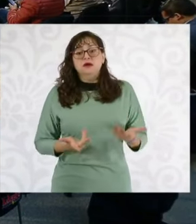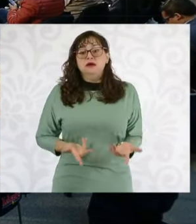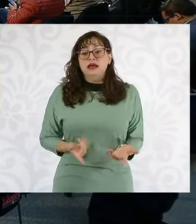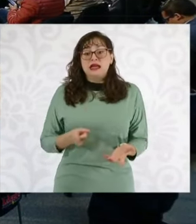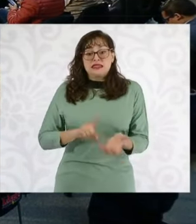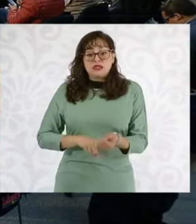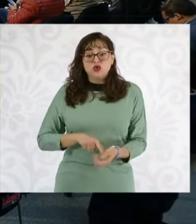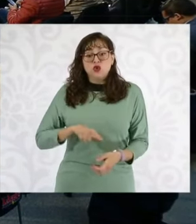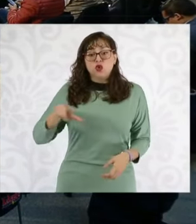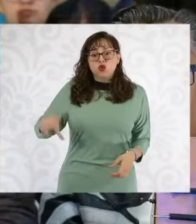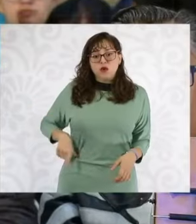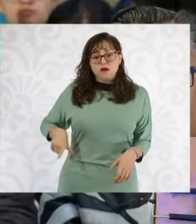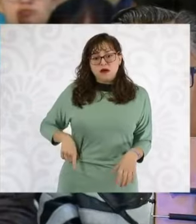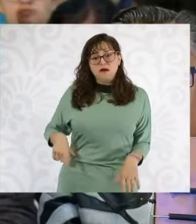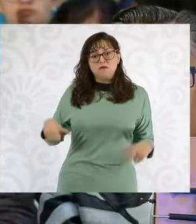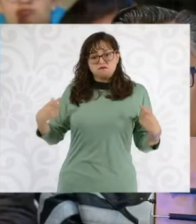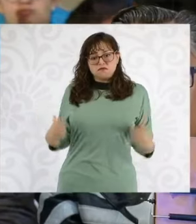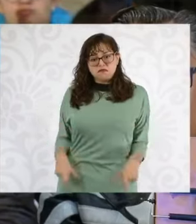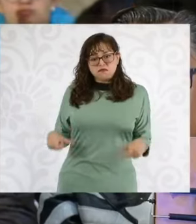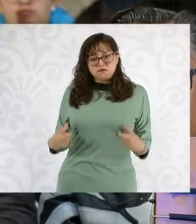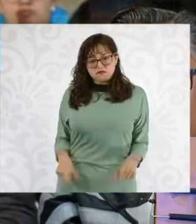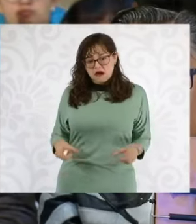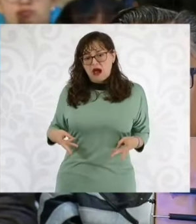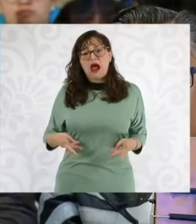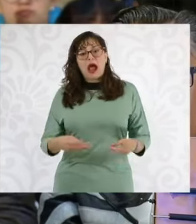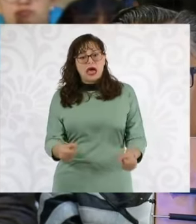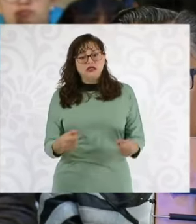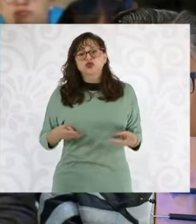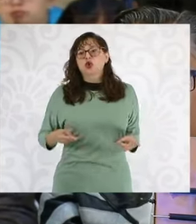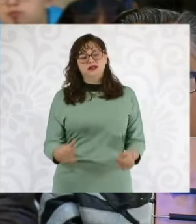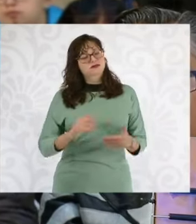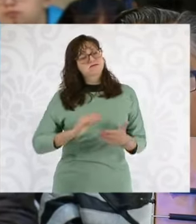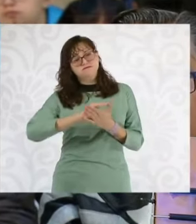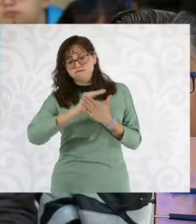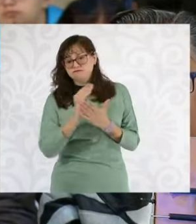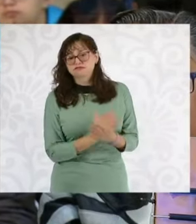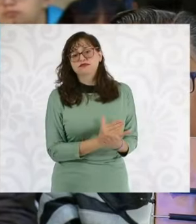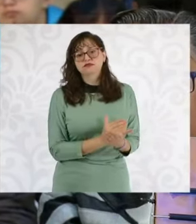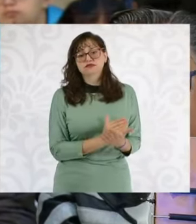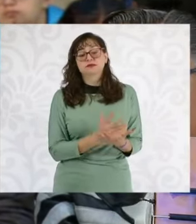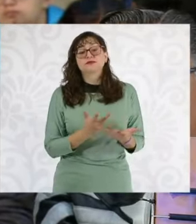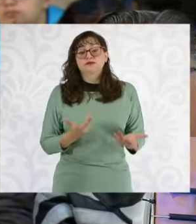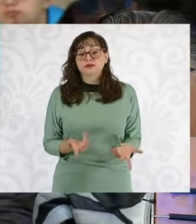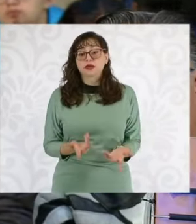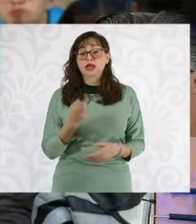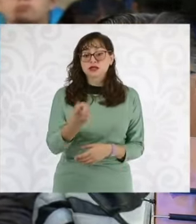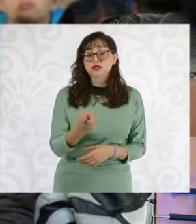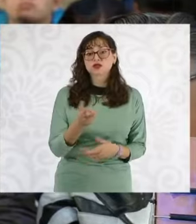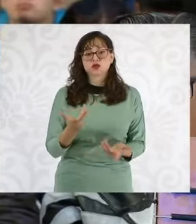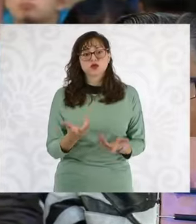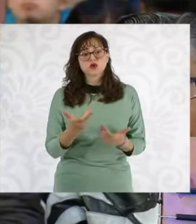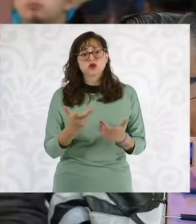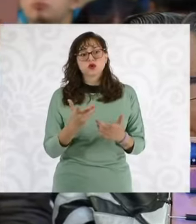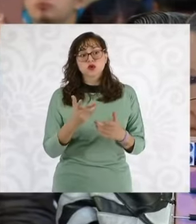cargado hacia la opulencia y hacia el mal gasto del dinero del pueblo. En ese sentido, pues se plantea la extinción de